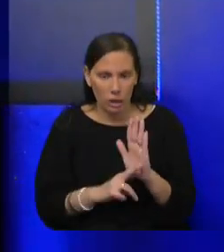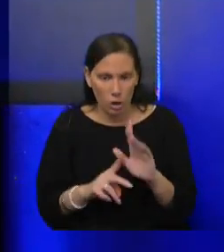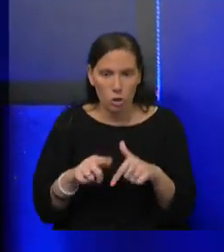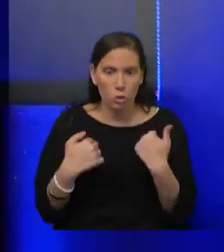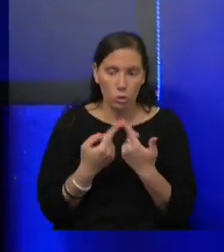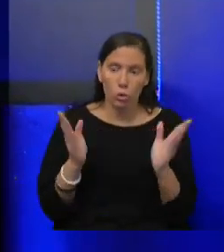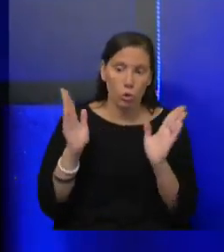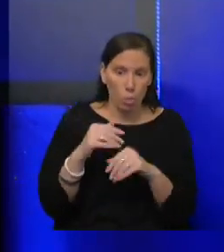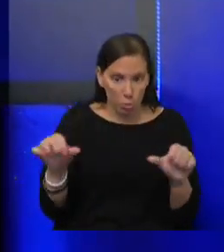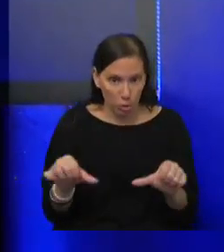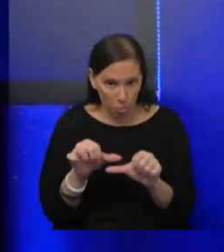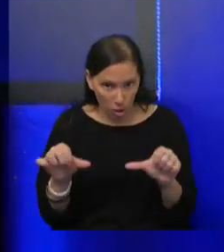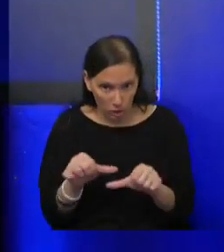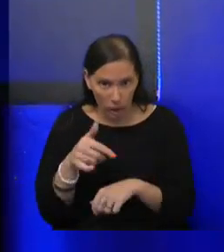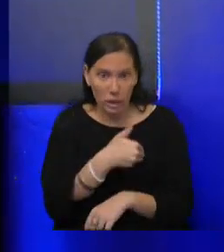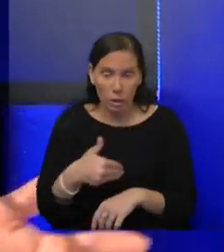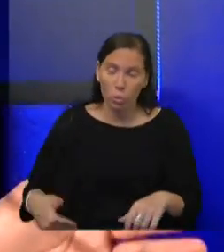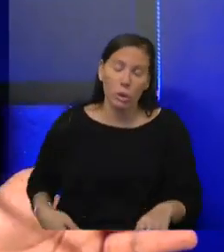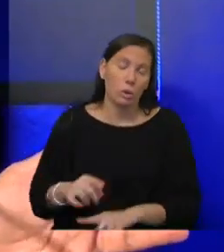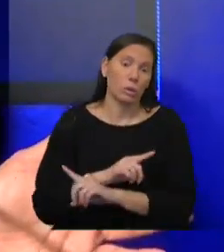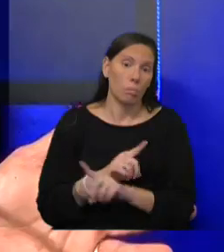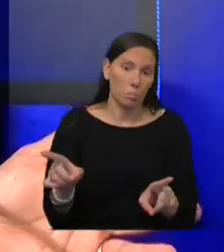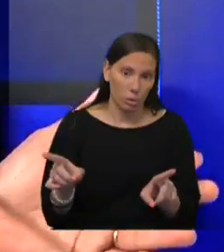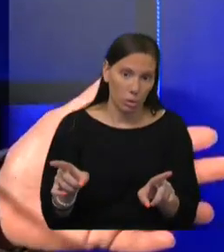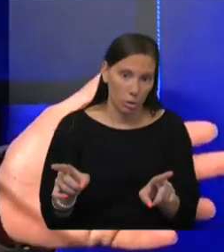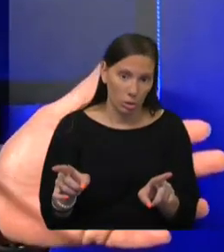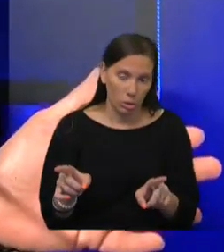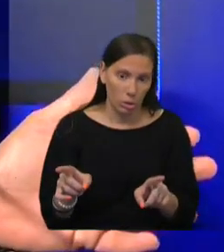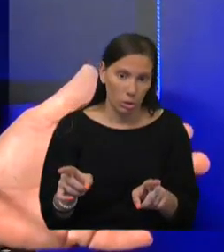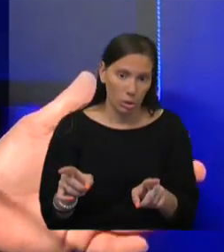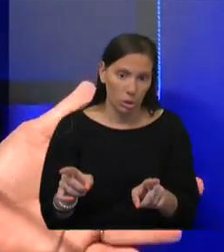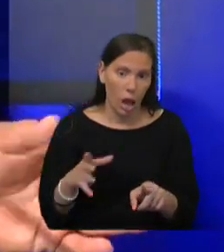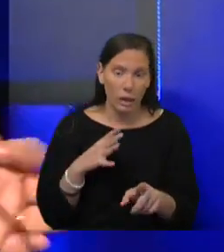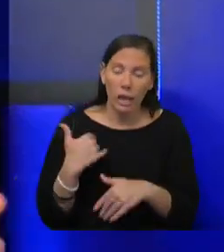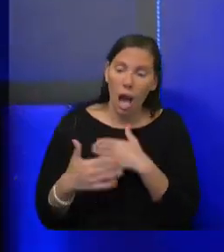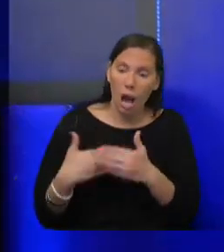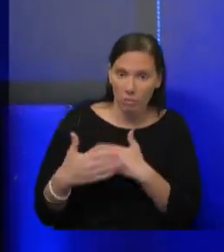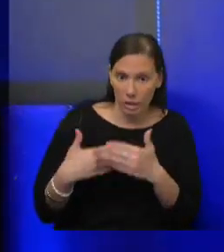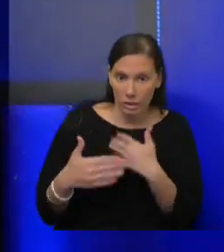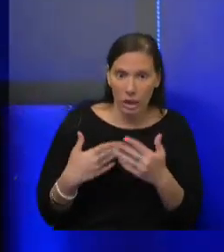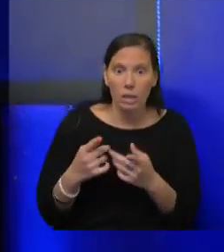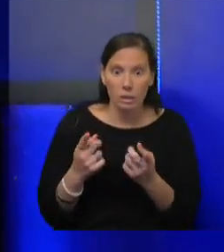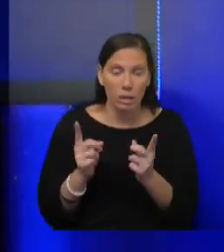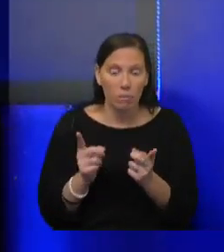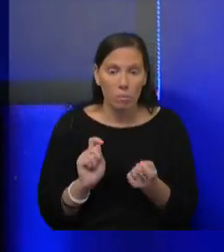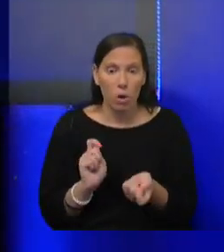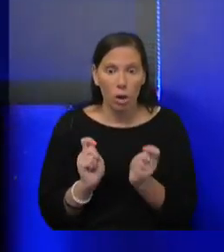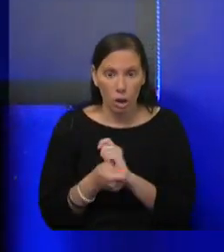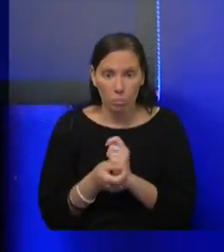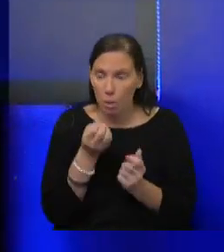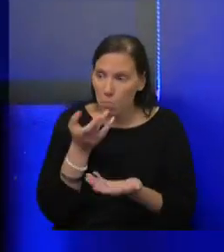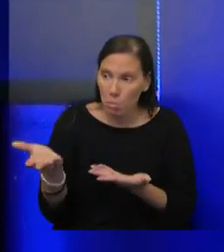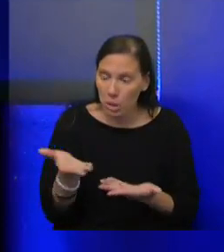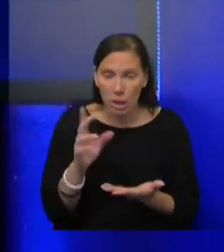pudimos hacerla cuando tuvimos el gobierno este gobierno tampoco evidentemente hay que avanzar Y si hay que retocar bienvenidas sean las